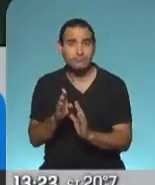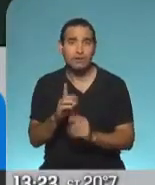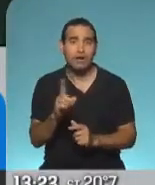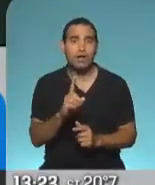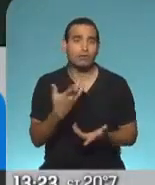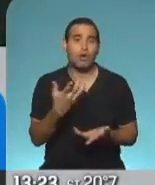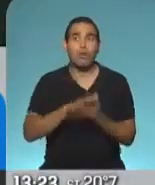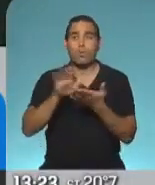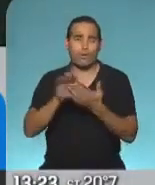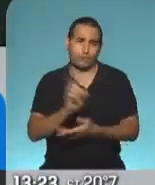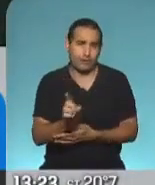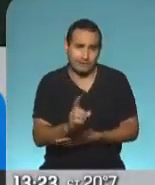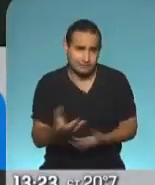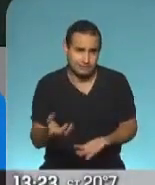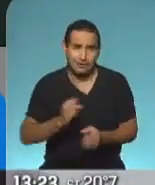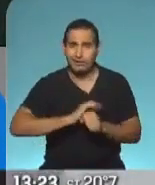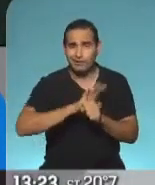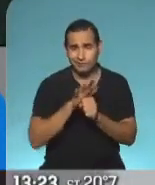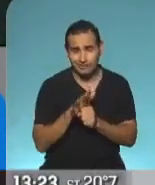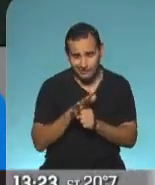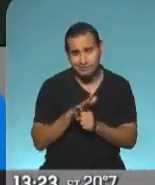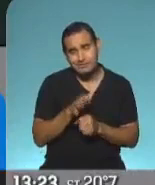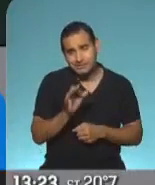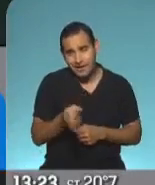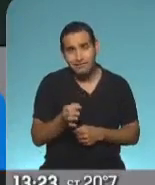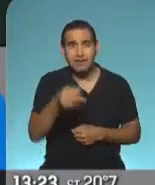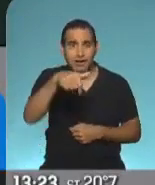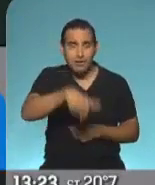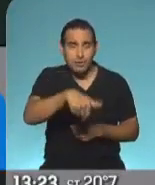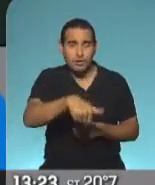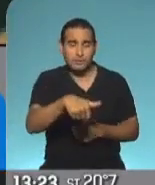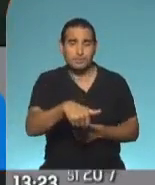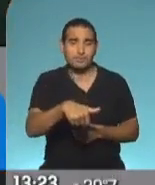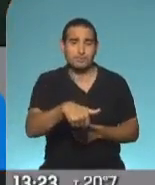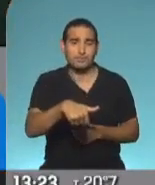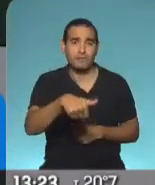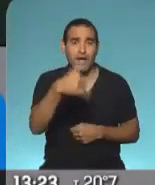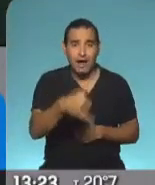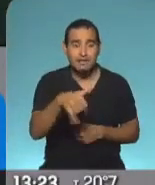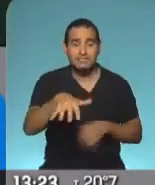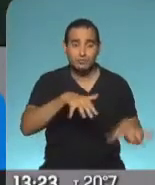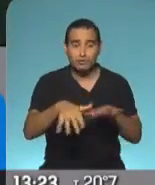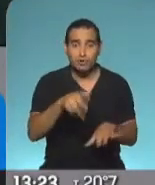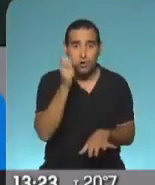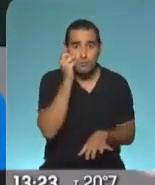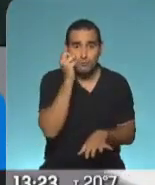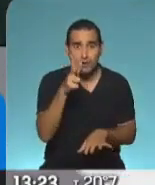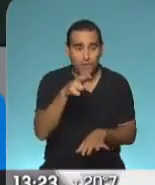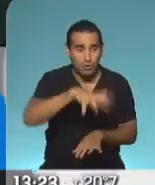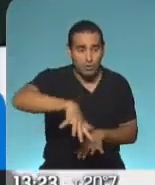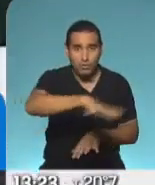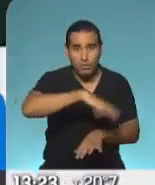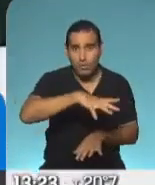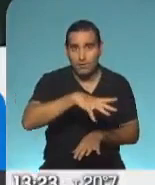no es una novedad en esta situación del COVID-19 que nosotros tengamos una peor situación en los lugares que están socialmente